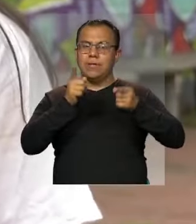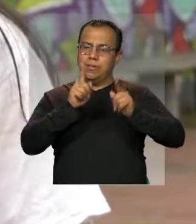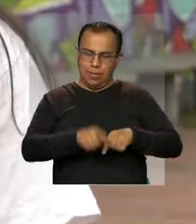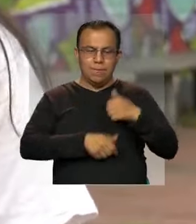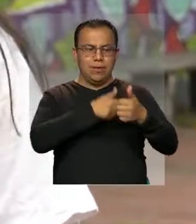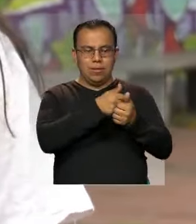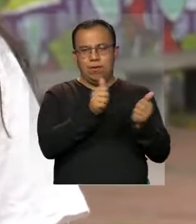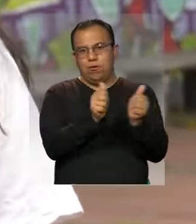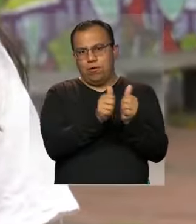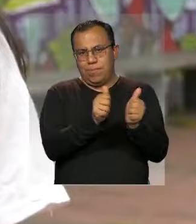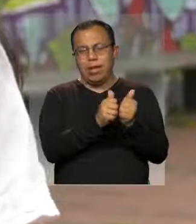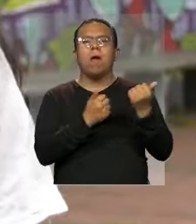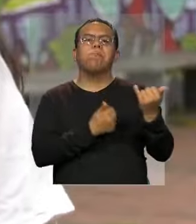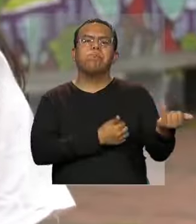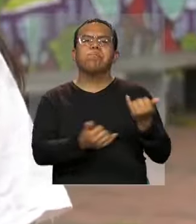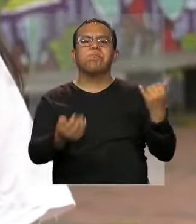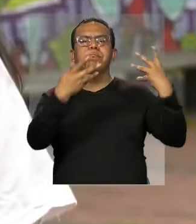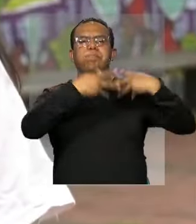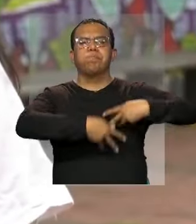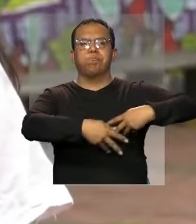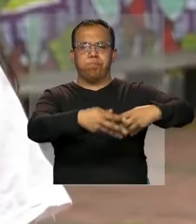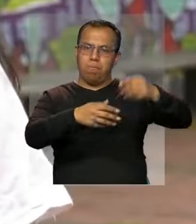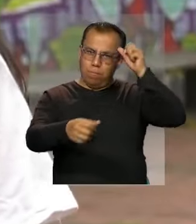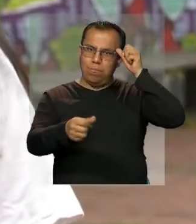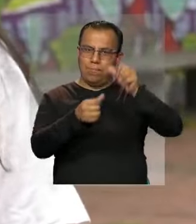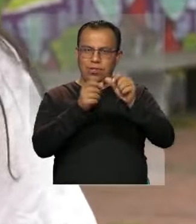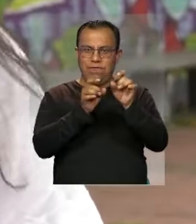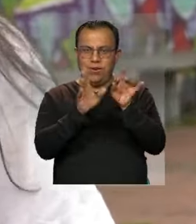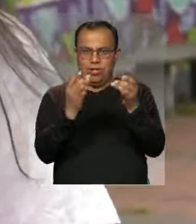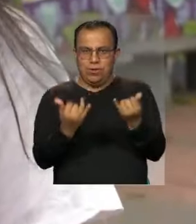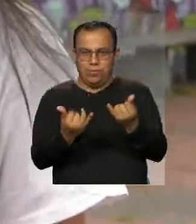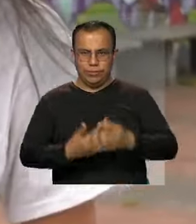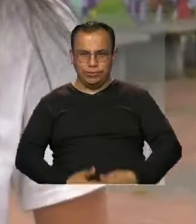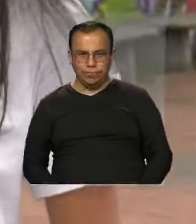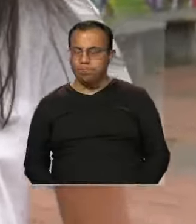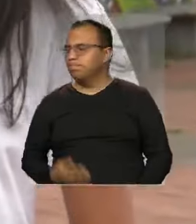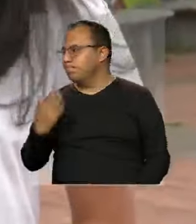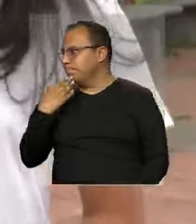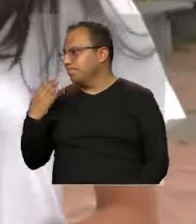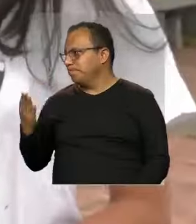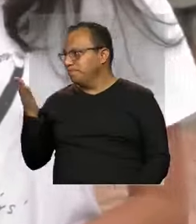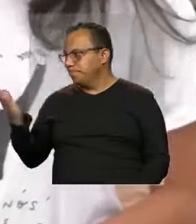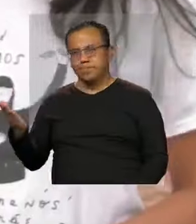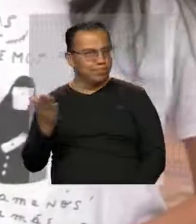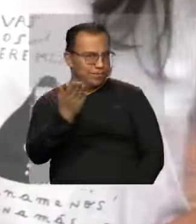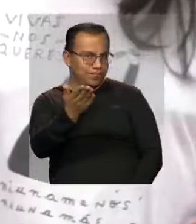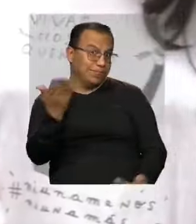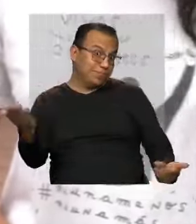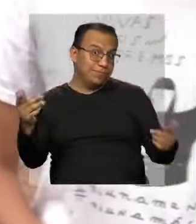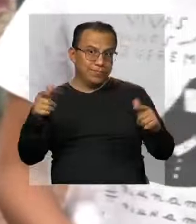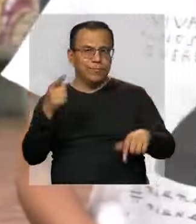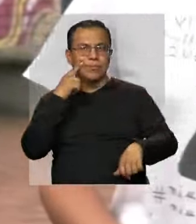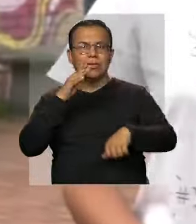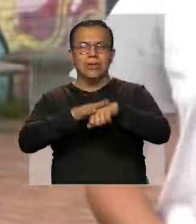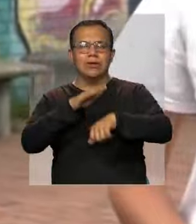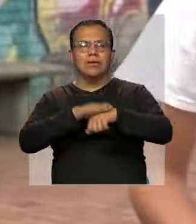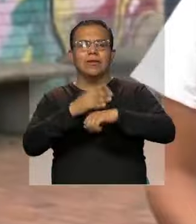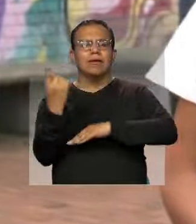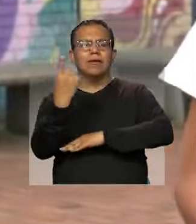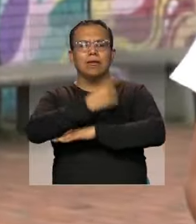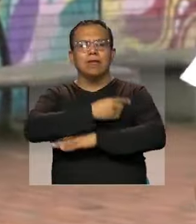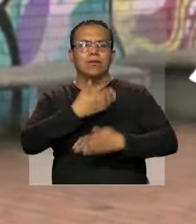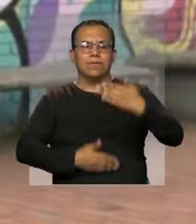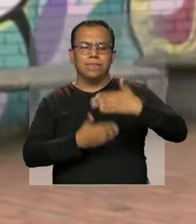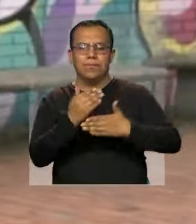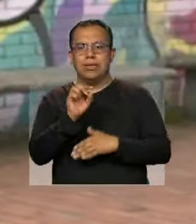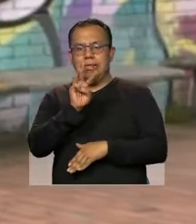a las compañeras que están marchando y conmemorando esta fecha emblemática. Muchísimas gracias, Laura. Y bueno, les repito, la jornada iniciará